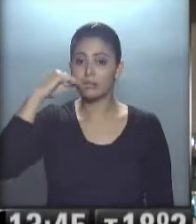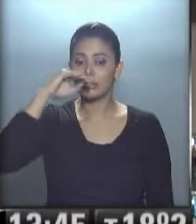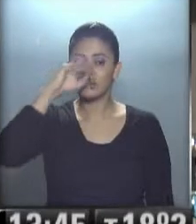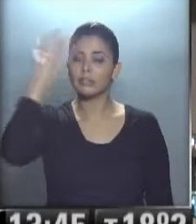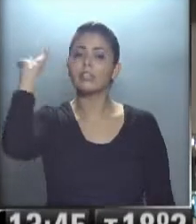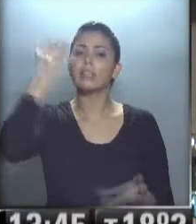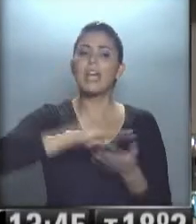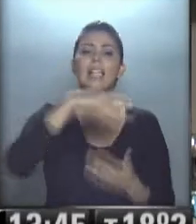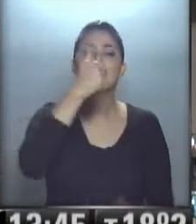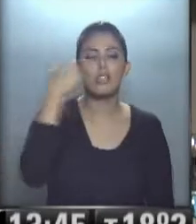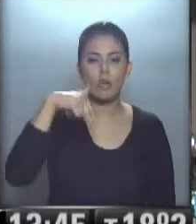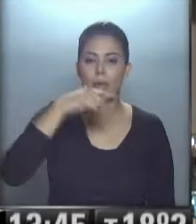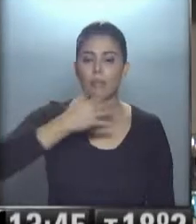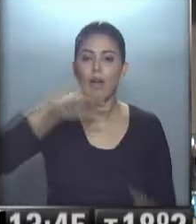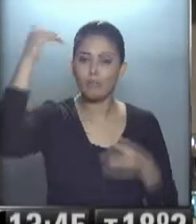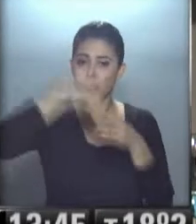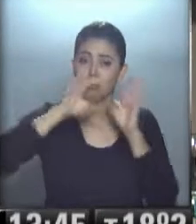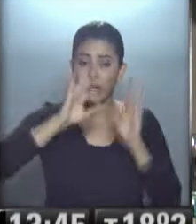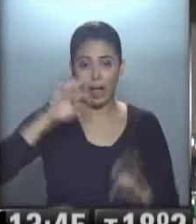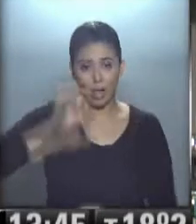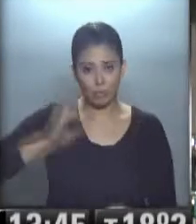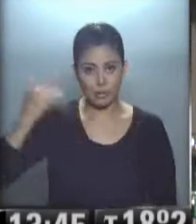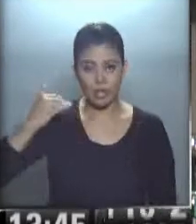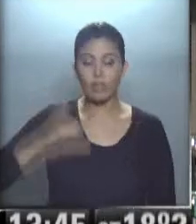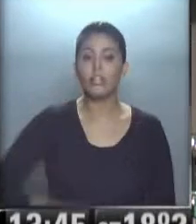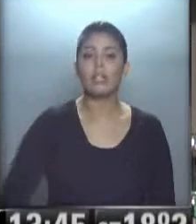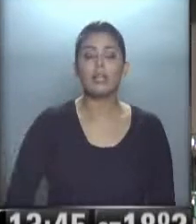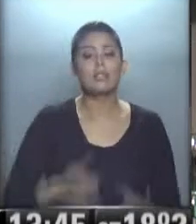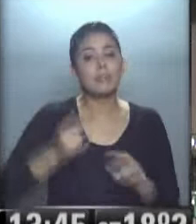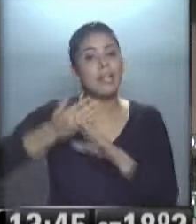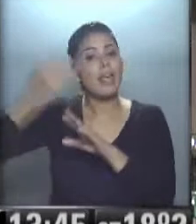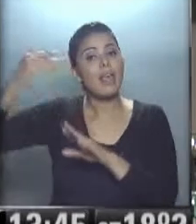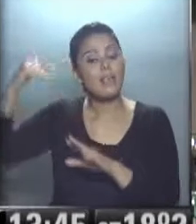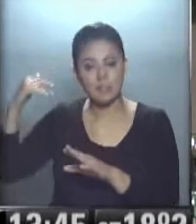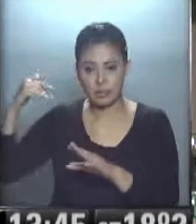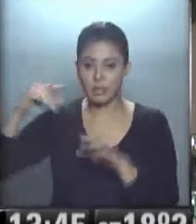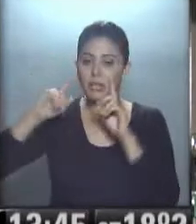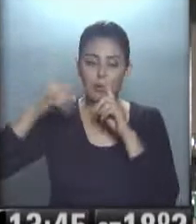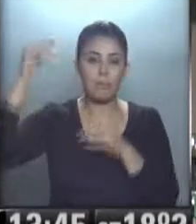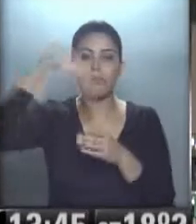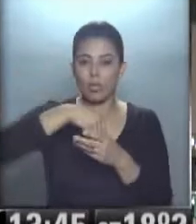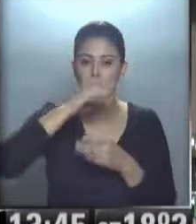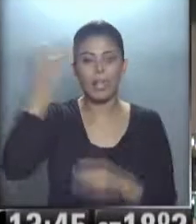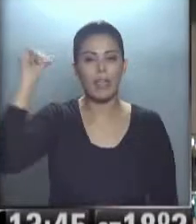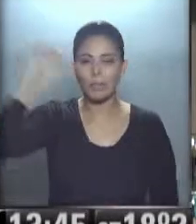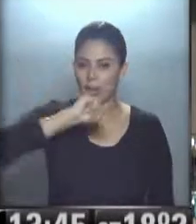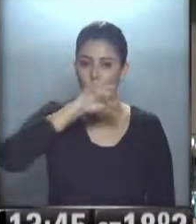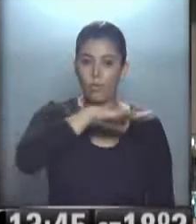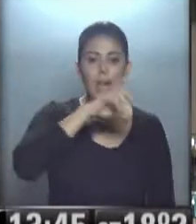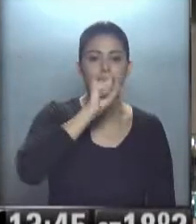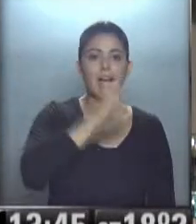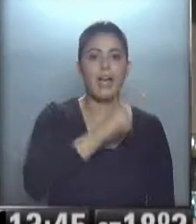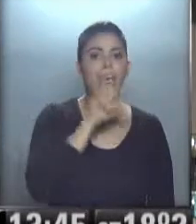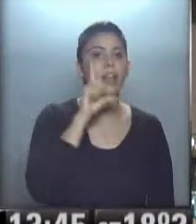el 6 de noviembre del año pasado y que tiene un antecedente una votación que se perdió en california en